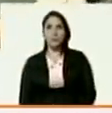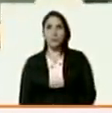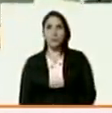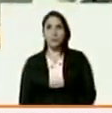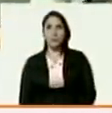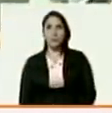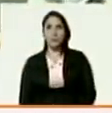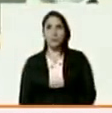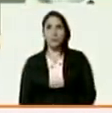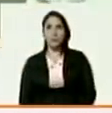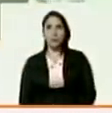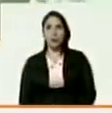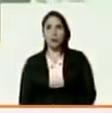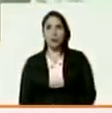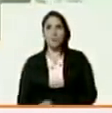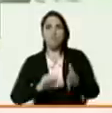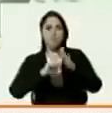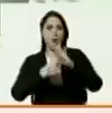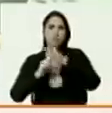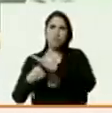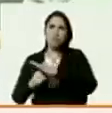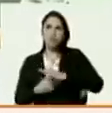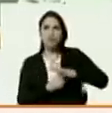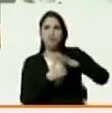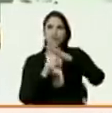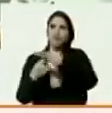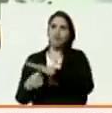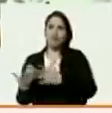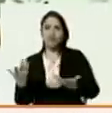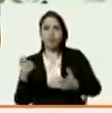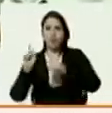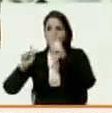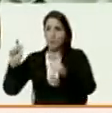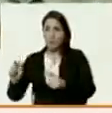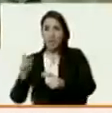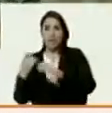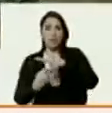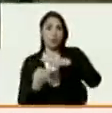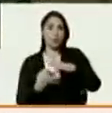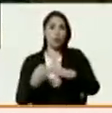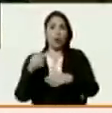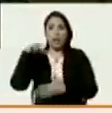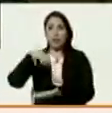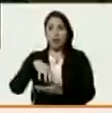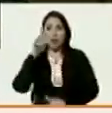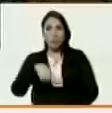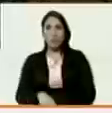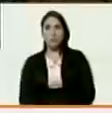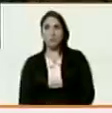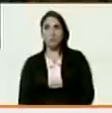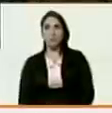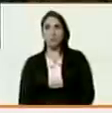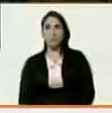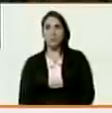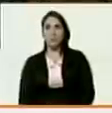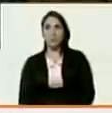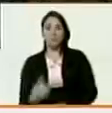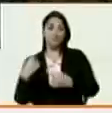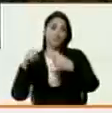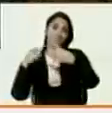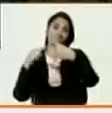Bloqueando cuentas de instituciones del Estado, bloqueando cuentas personales. A Freddy Bernal se la bloquearon, ¿verdad? Sí. Entre